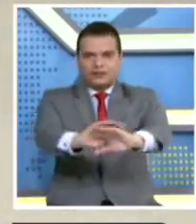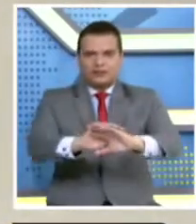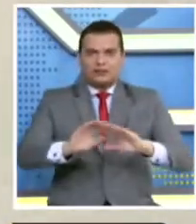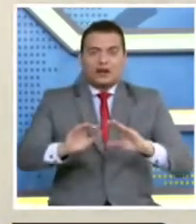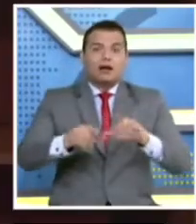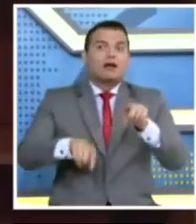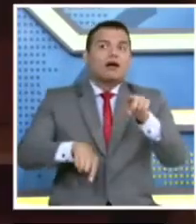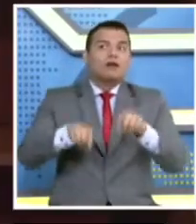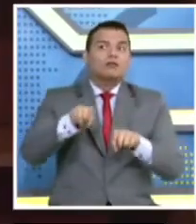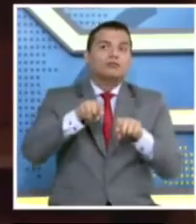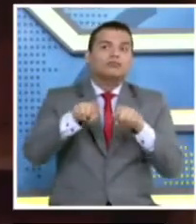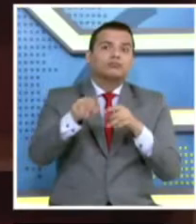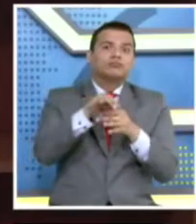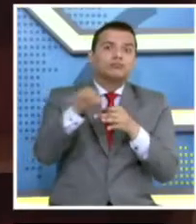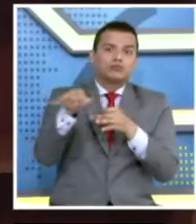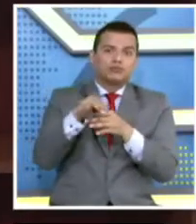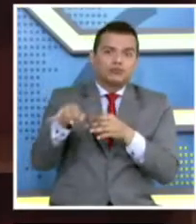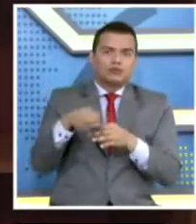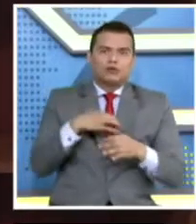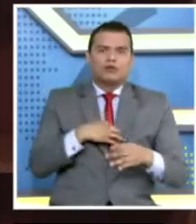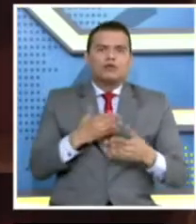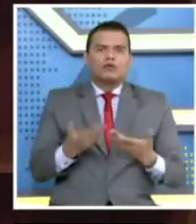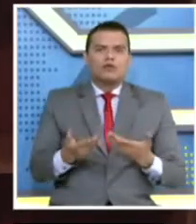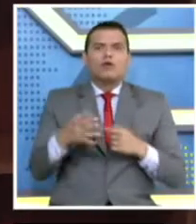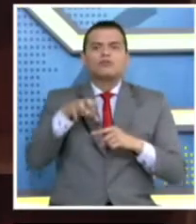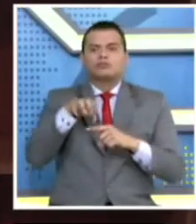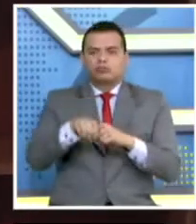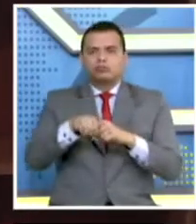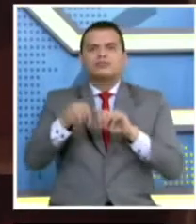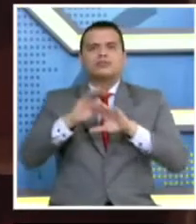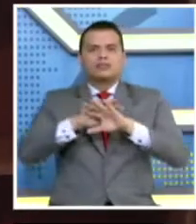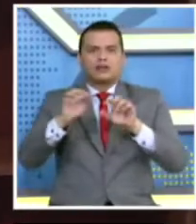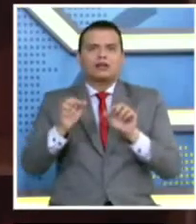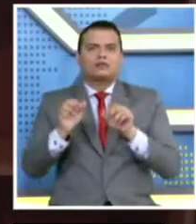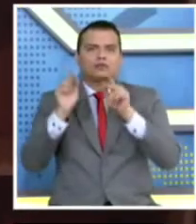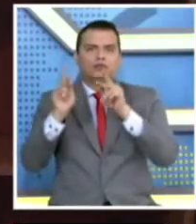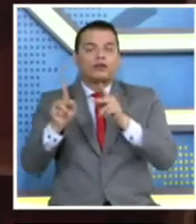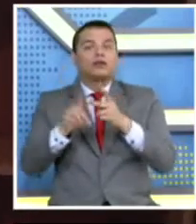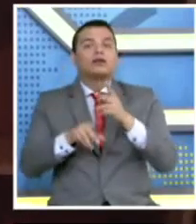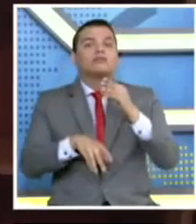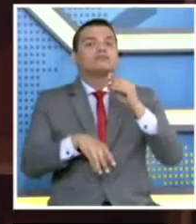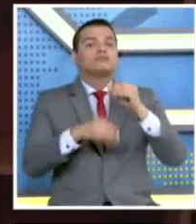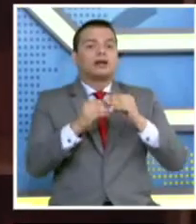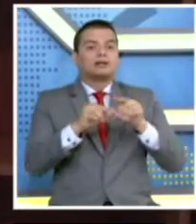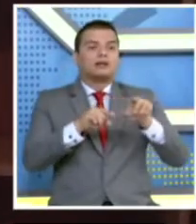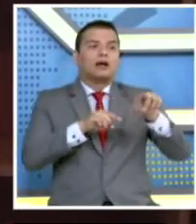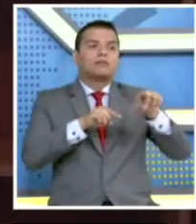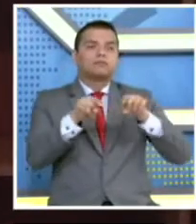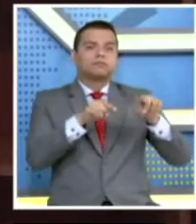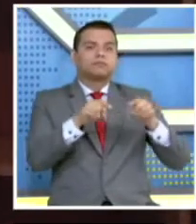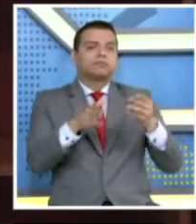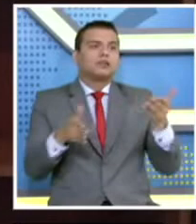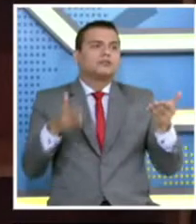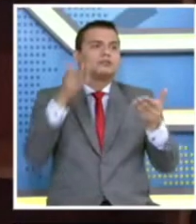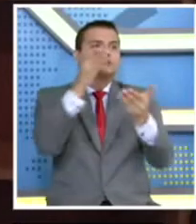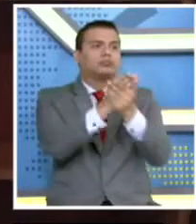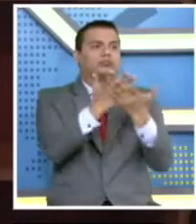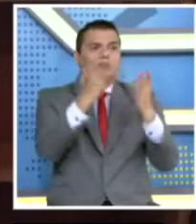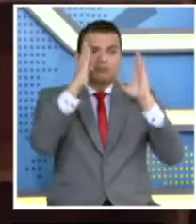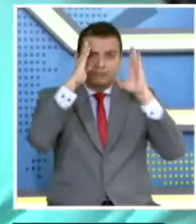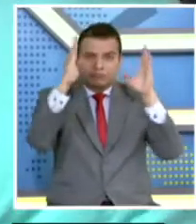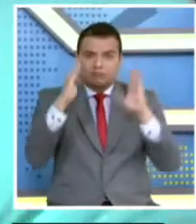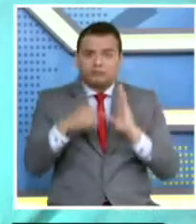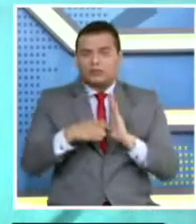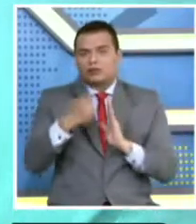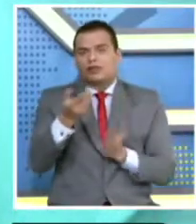algunos municipios se realizará a través de agendamiento y en otros se realiza acudiendo a las